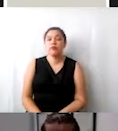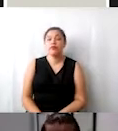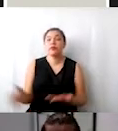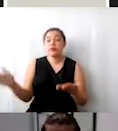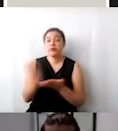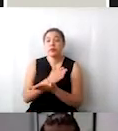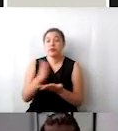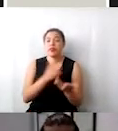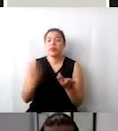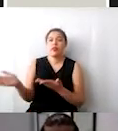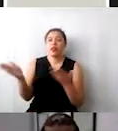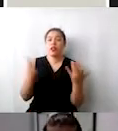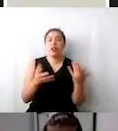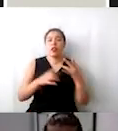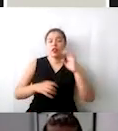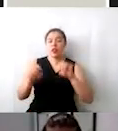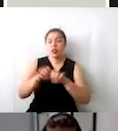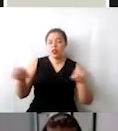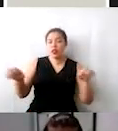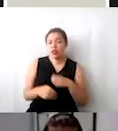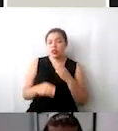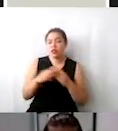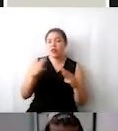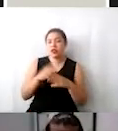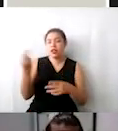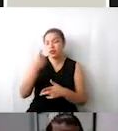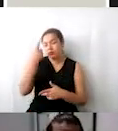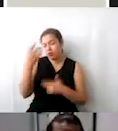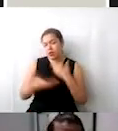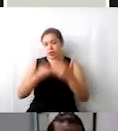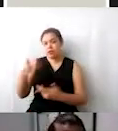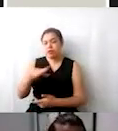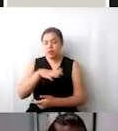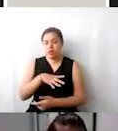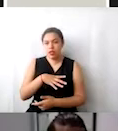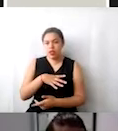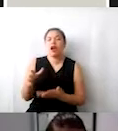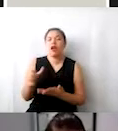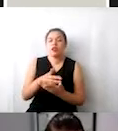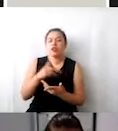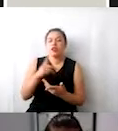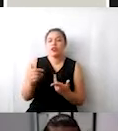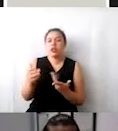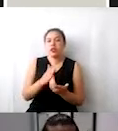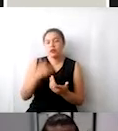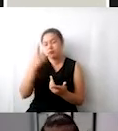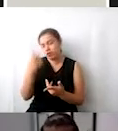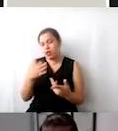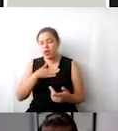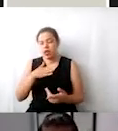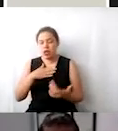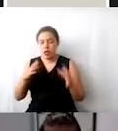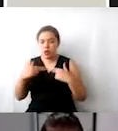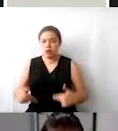y herramientas de trabajo necesarias para desarrollar el servicio, los cuales son adicionales al capital humano. Es decir, no se